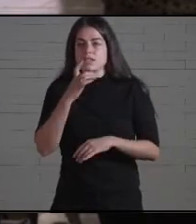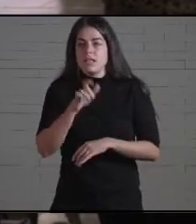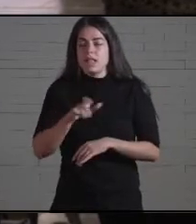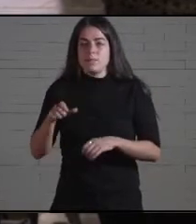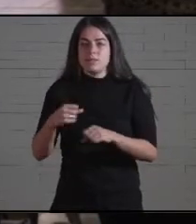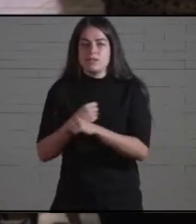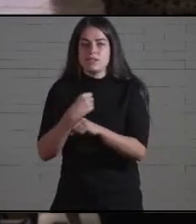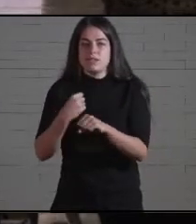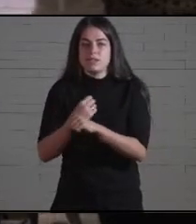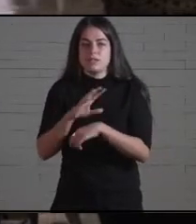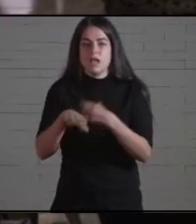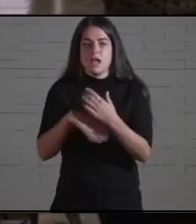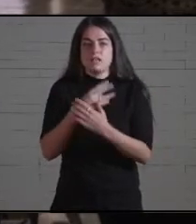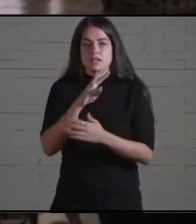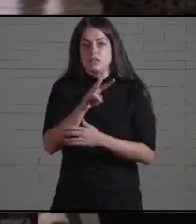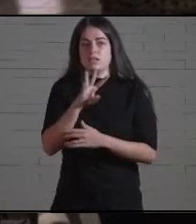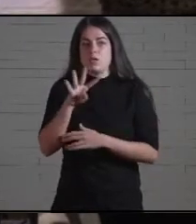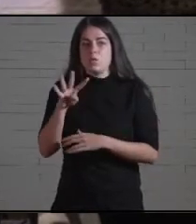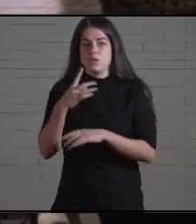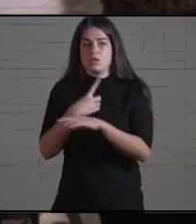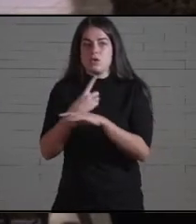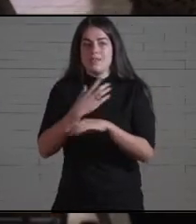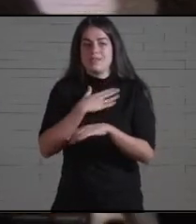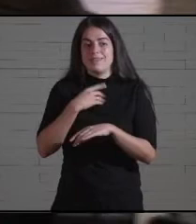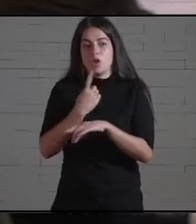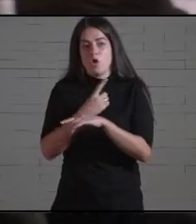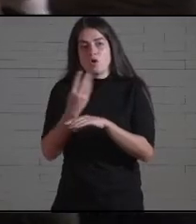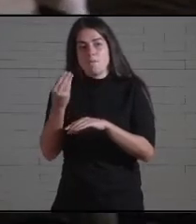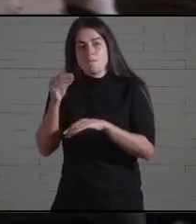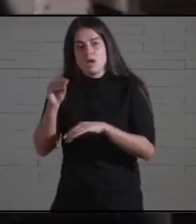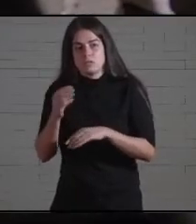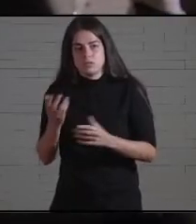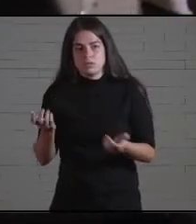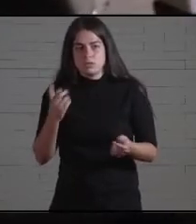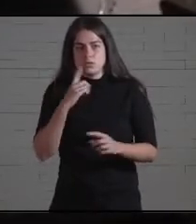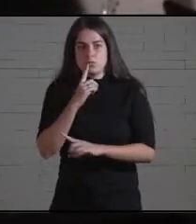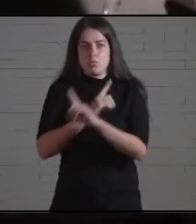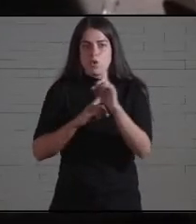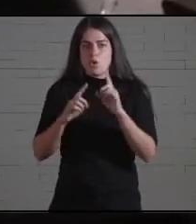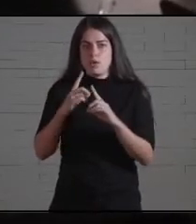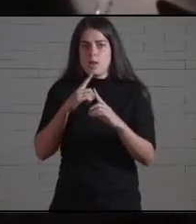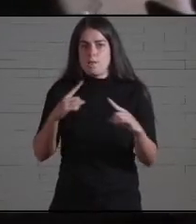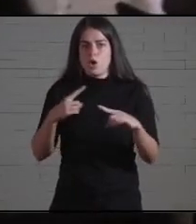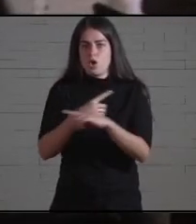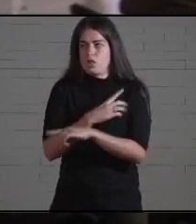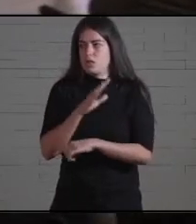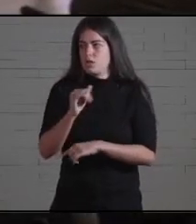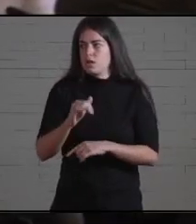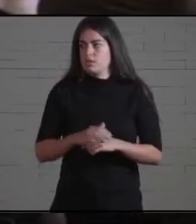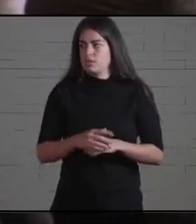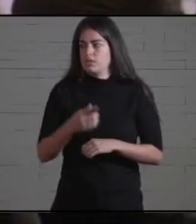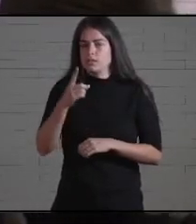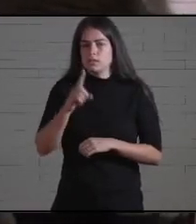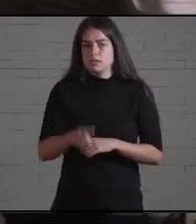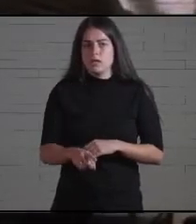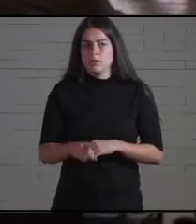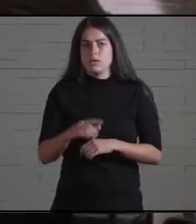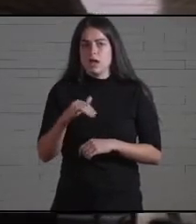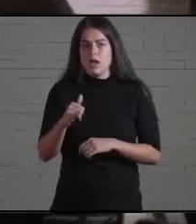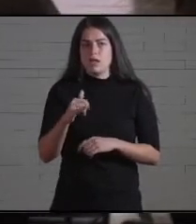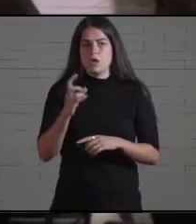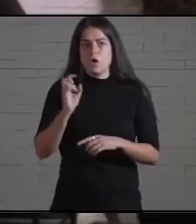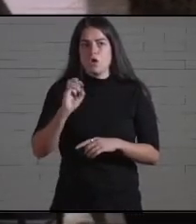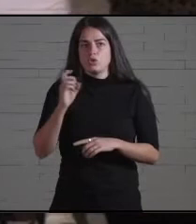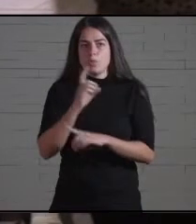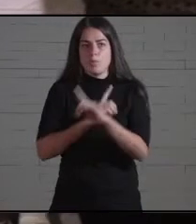hasta 34 horas, lo que quisieran es trabajar más horas. Tienen el problema contrario. Y tenemos también un problema gordo